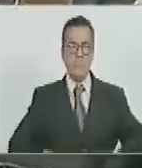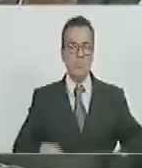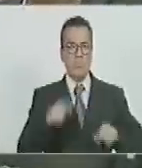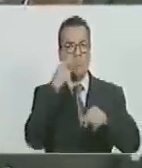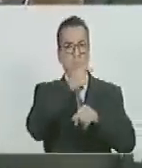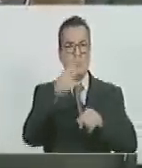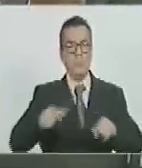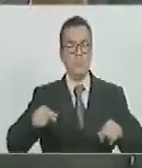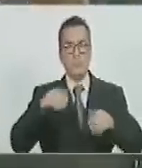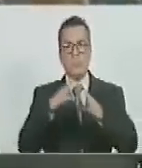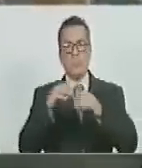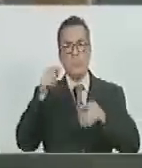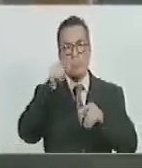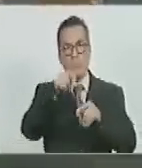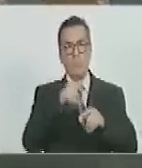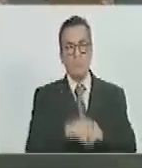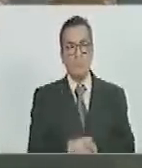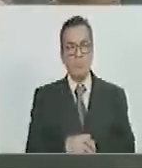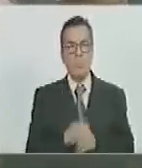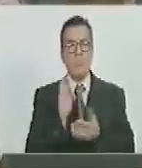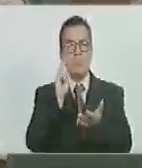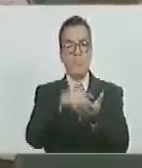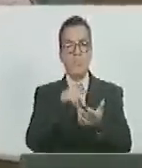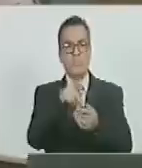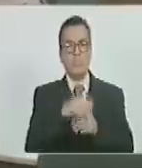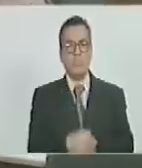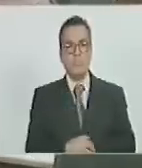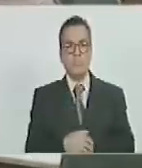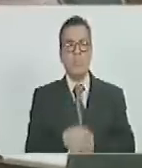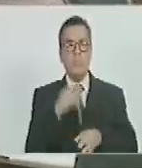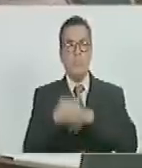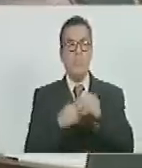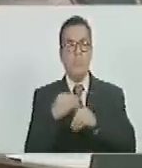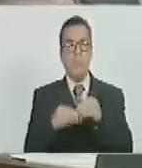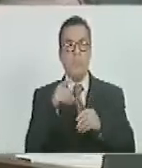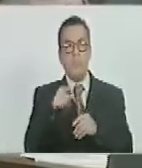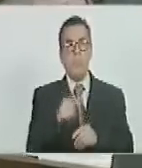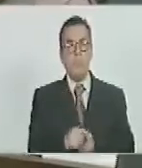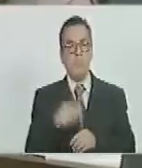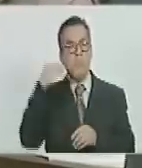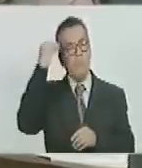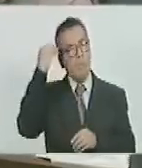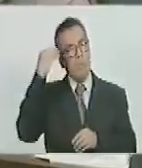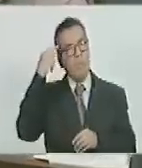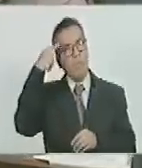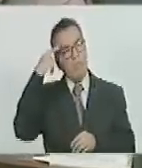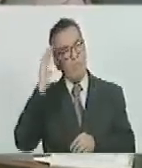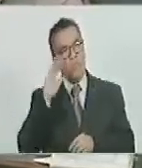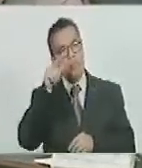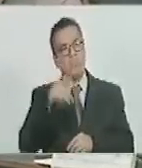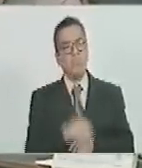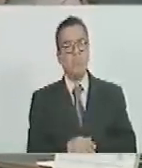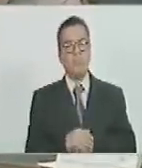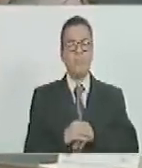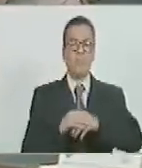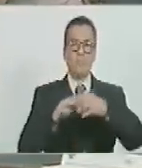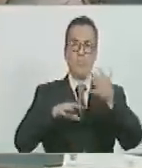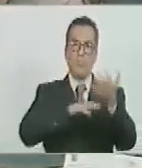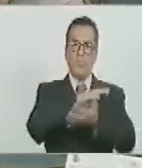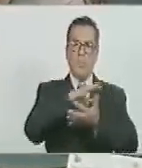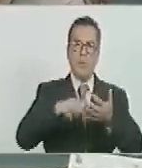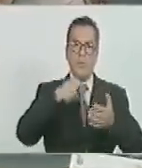pueblo, a los soldados que estaban allí presentes en este acto, que pretendió llevarnos a una crisis